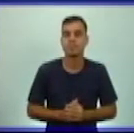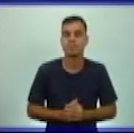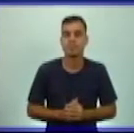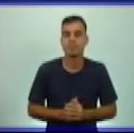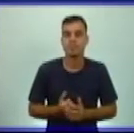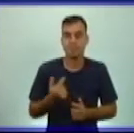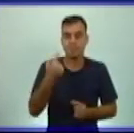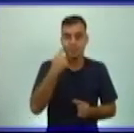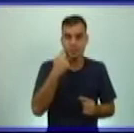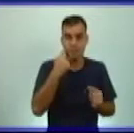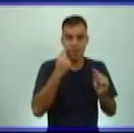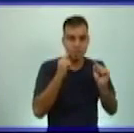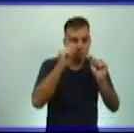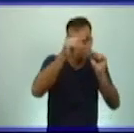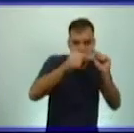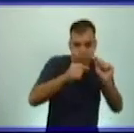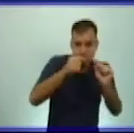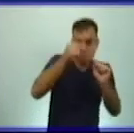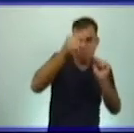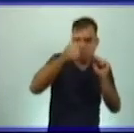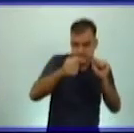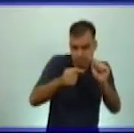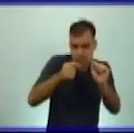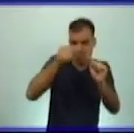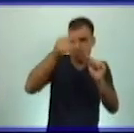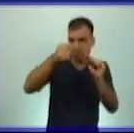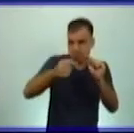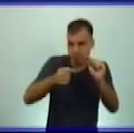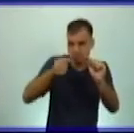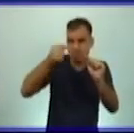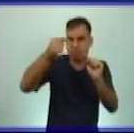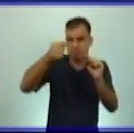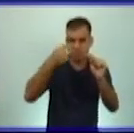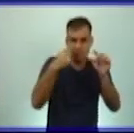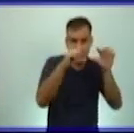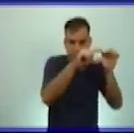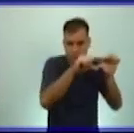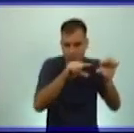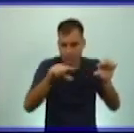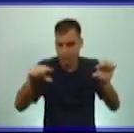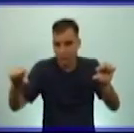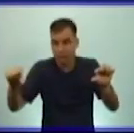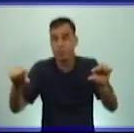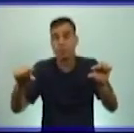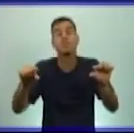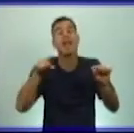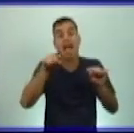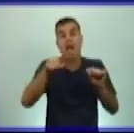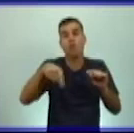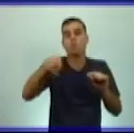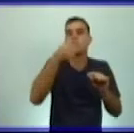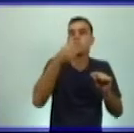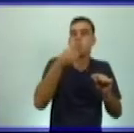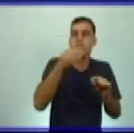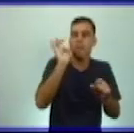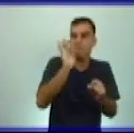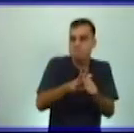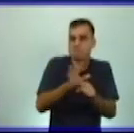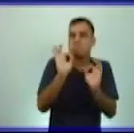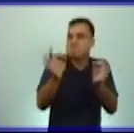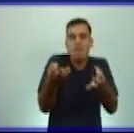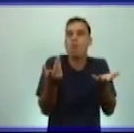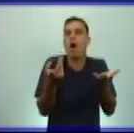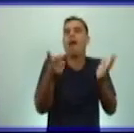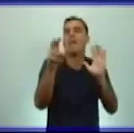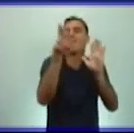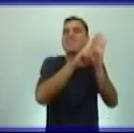bajando por las espiras. Que la corriente baje por las espiras, esto le permite a ustedes aplicar la regla de la mano derecha. En